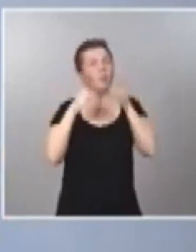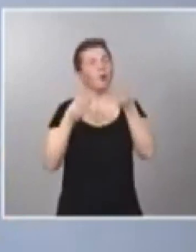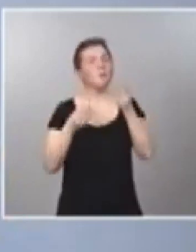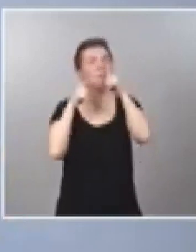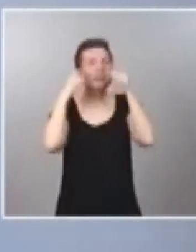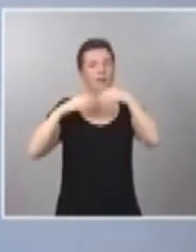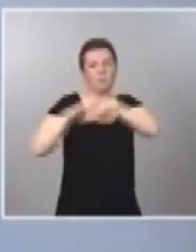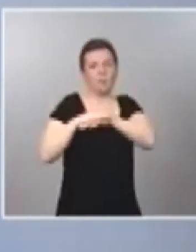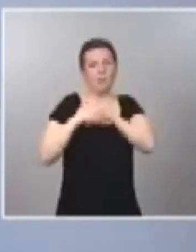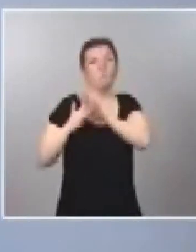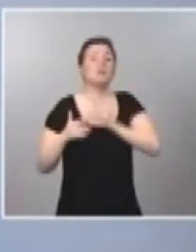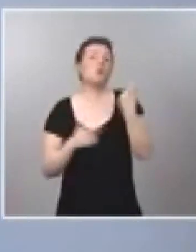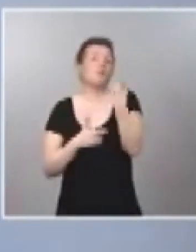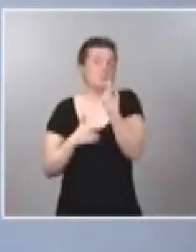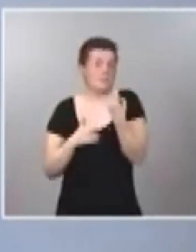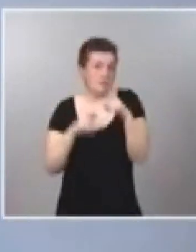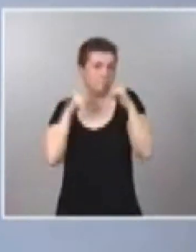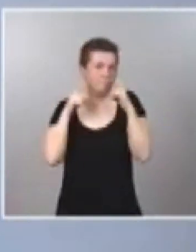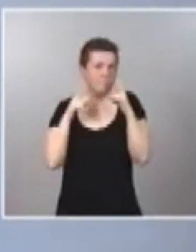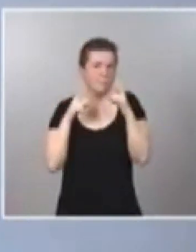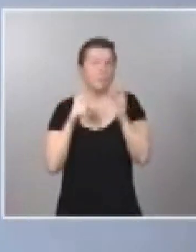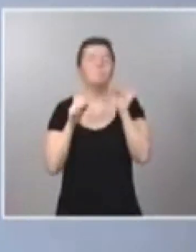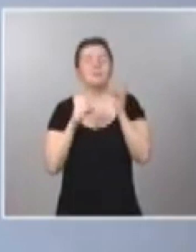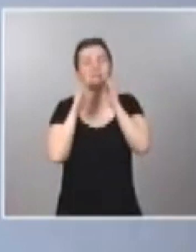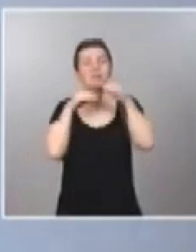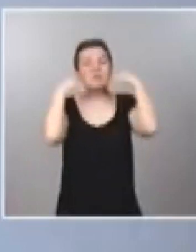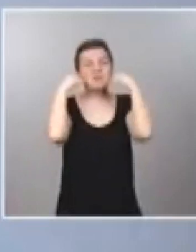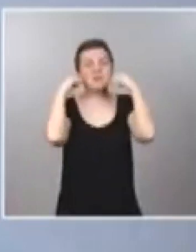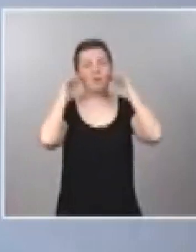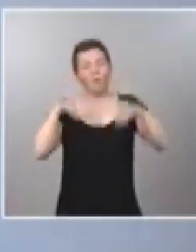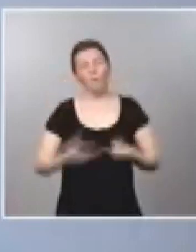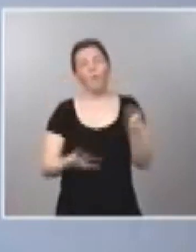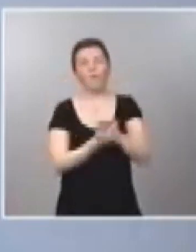necesitar y, sobre todo, que la sonrisa vuelva otra vez a nuestras calles.